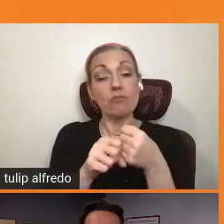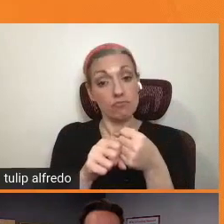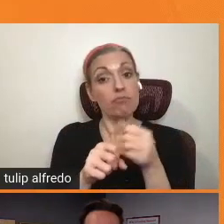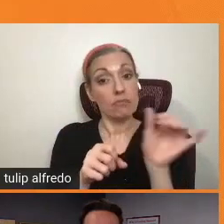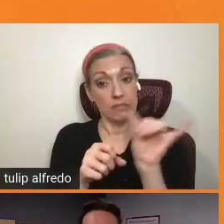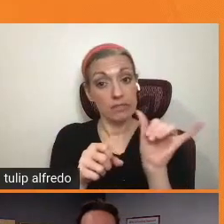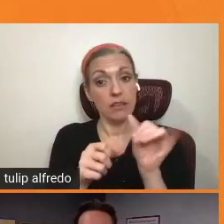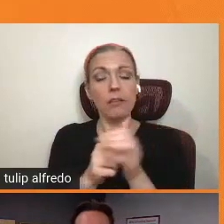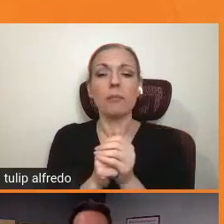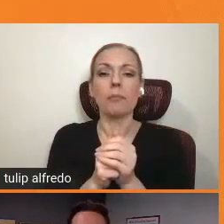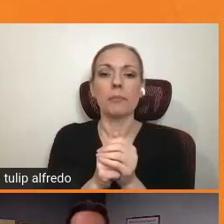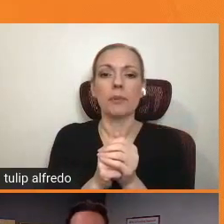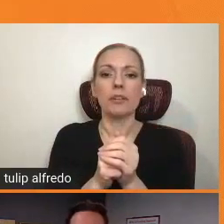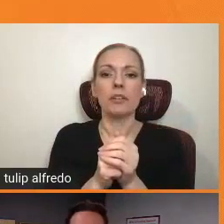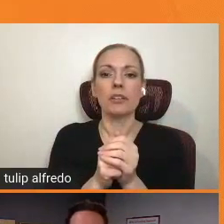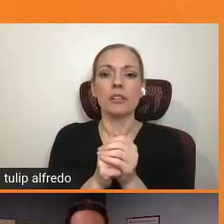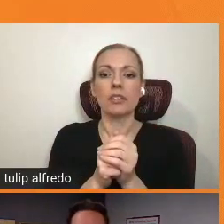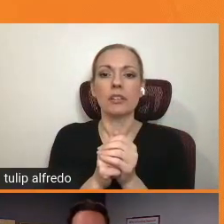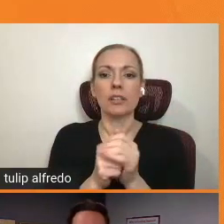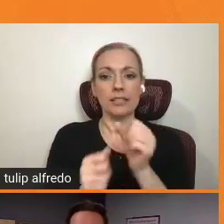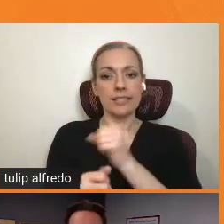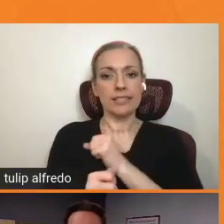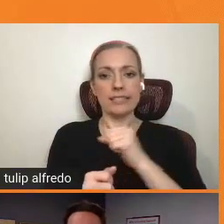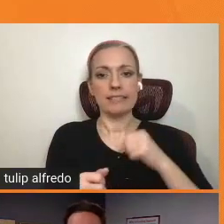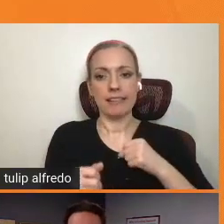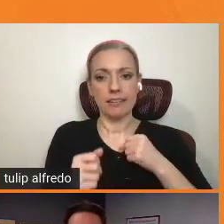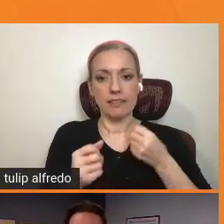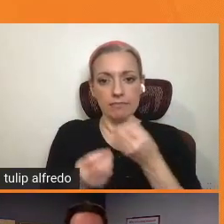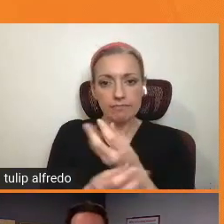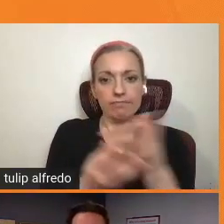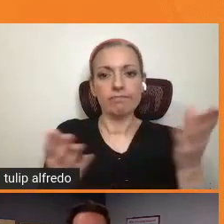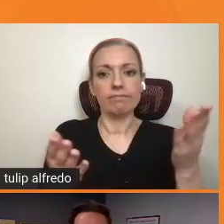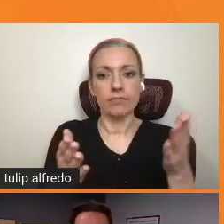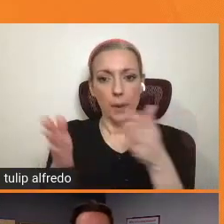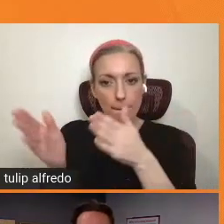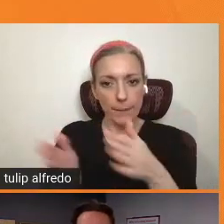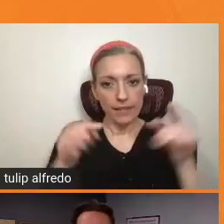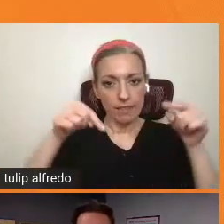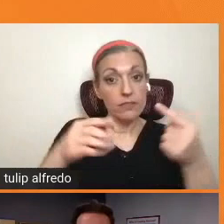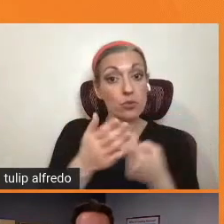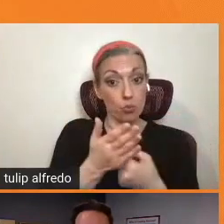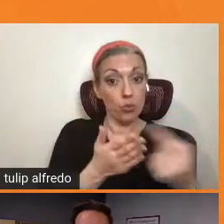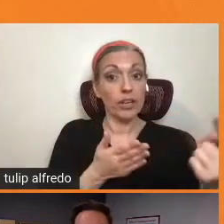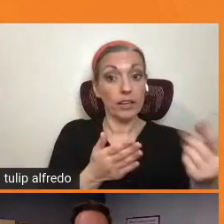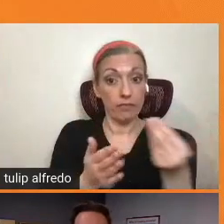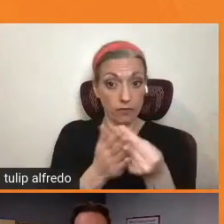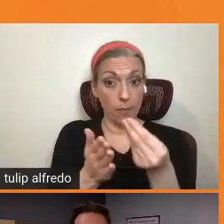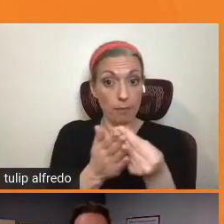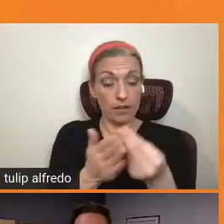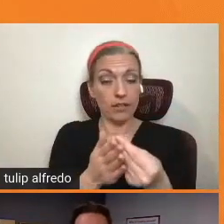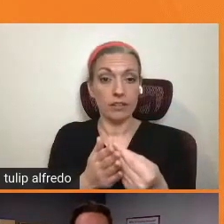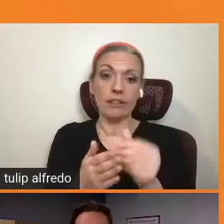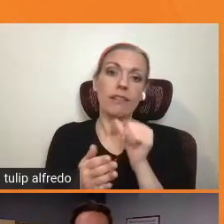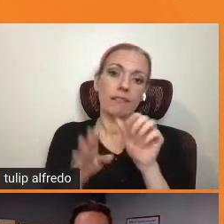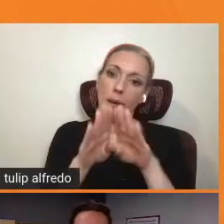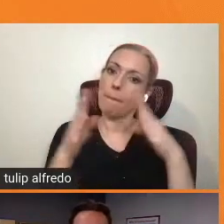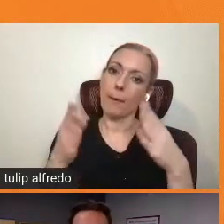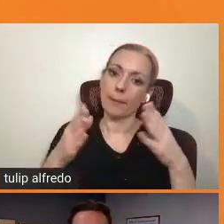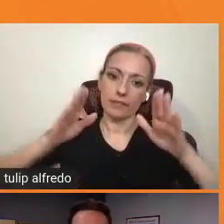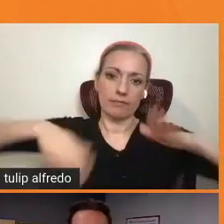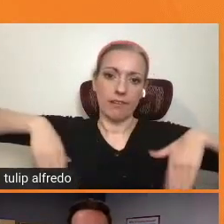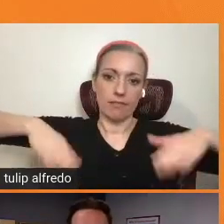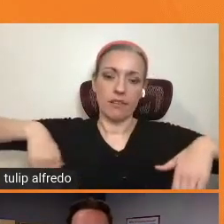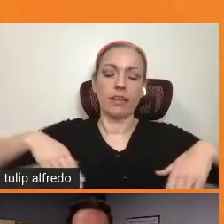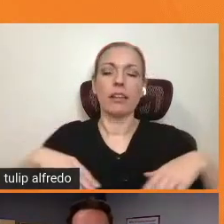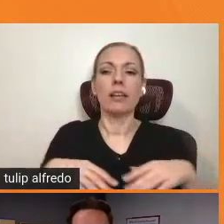por esta honra, este honor. Me complace tantísimo ser una asociada. Me complace ver que hay organizaciones de